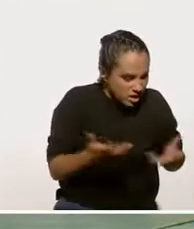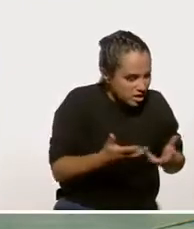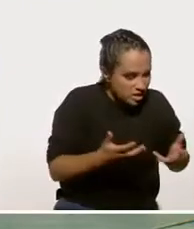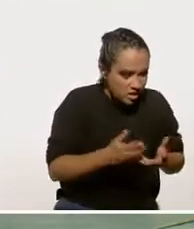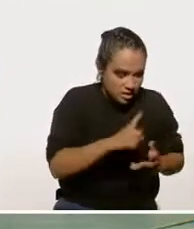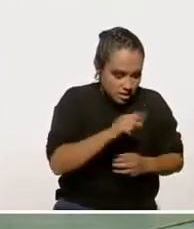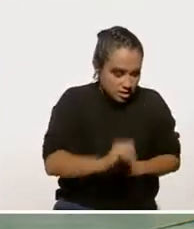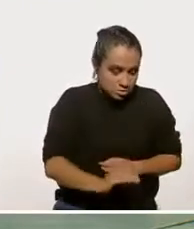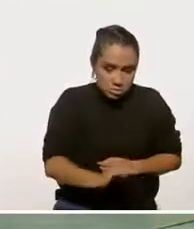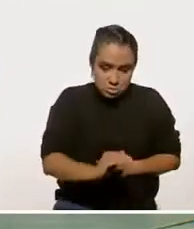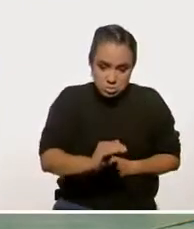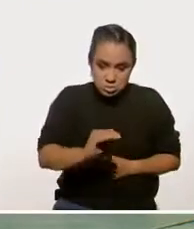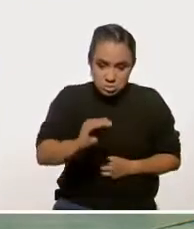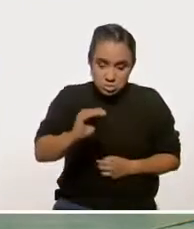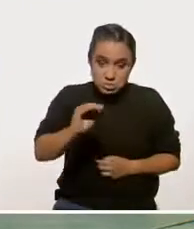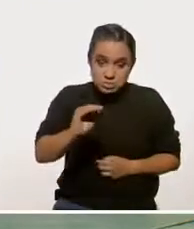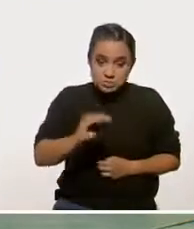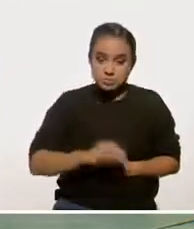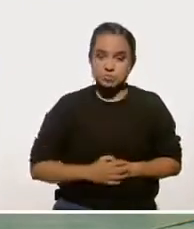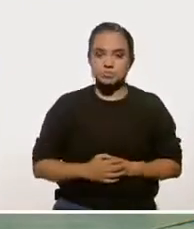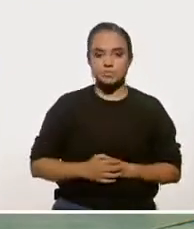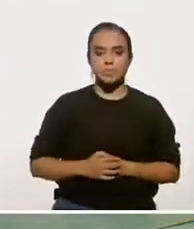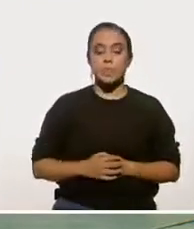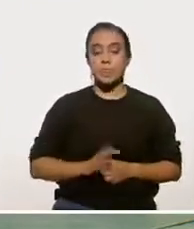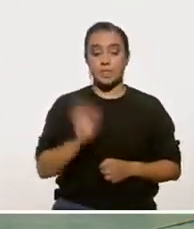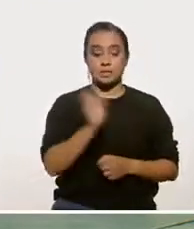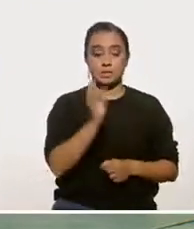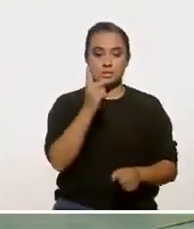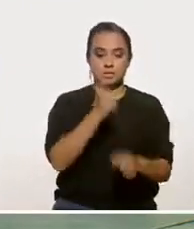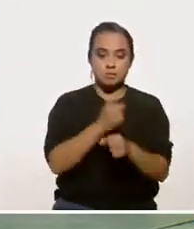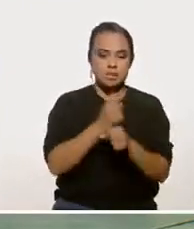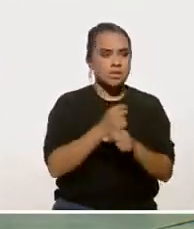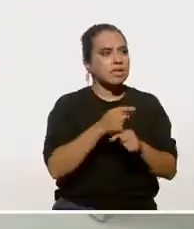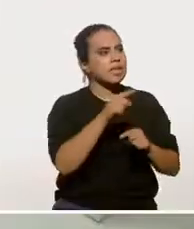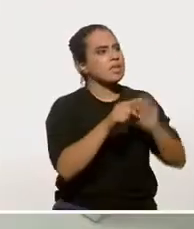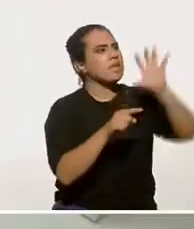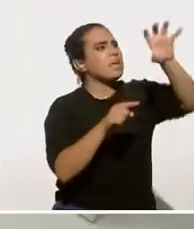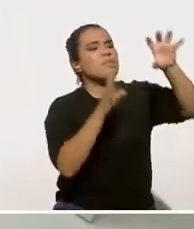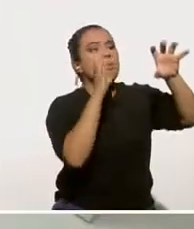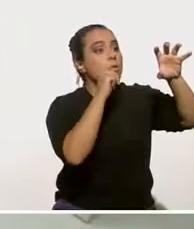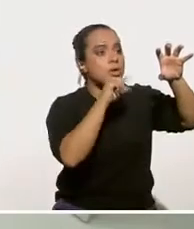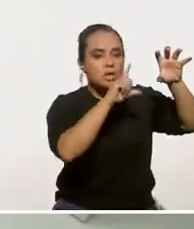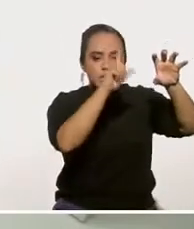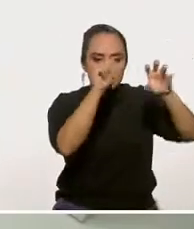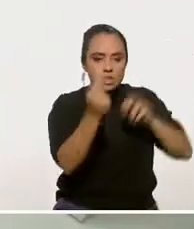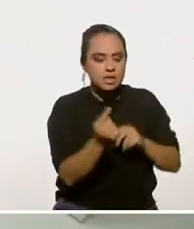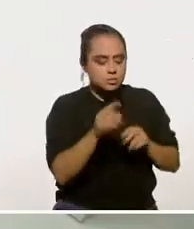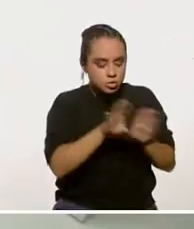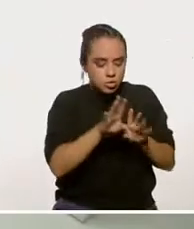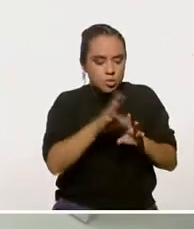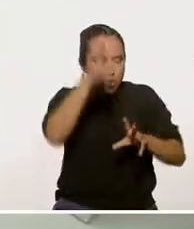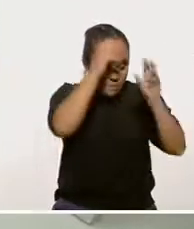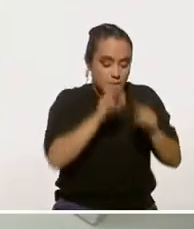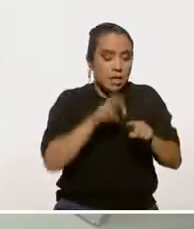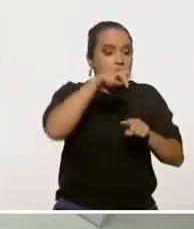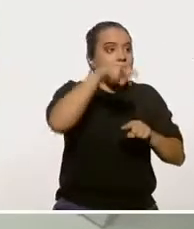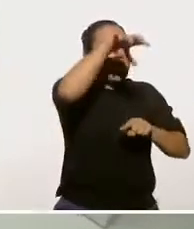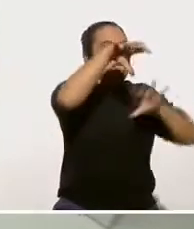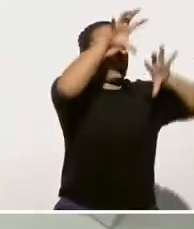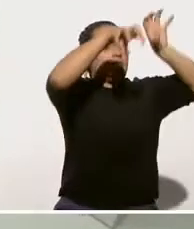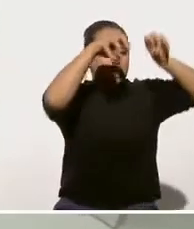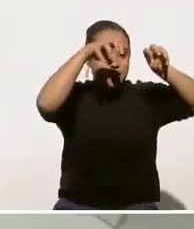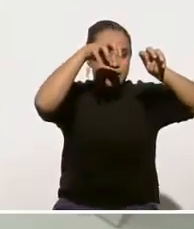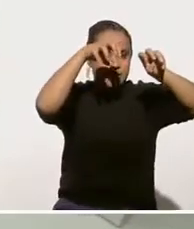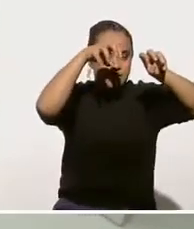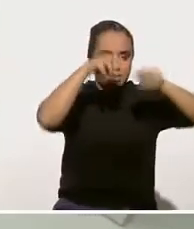creciendo, ¿no? Ya primero no podían alcanzar algo que estaba en una repisa y después aprenden a trepar y pueden hacerlo. Los adultos